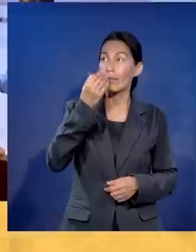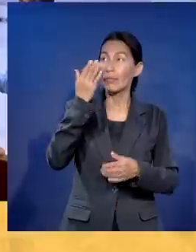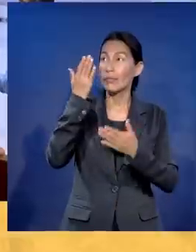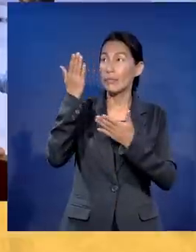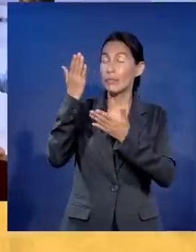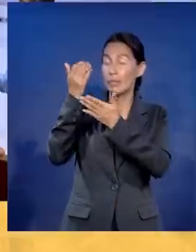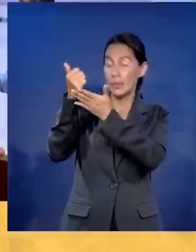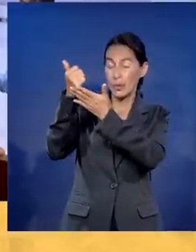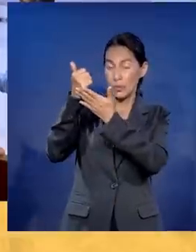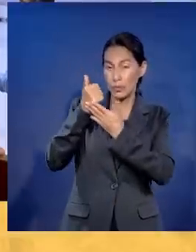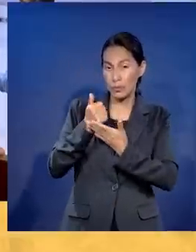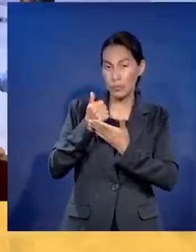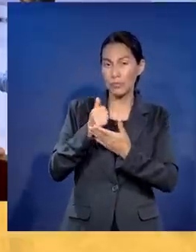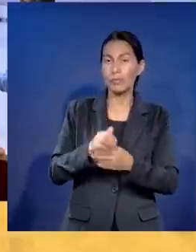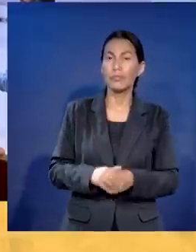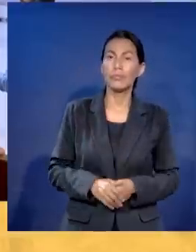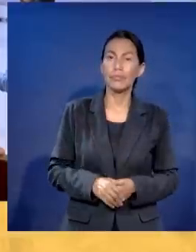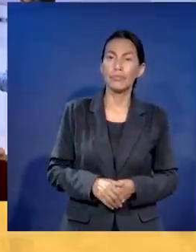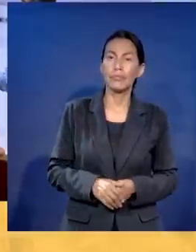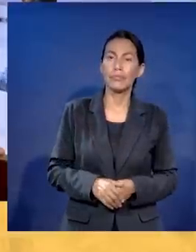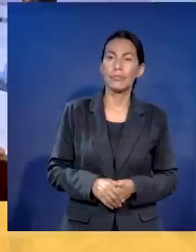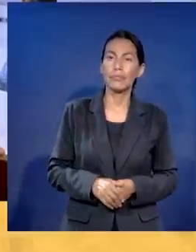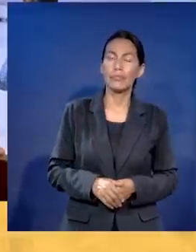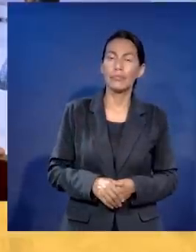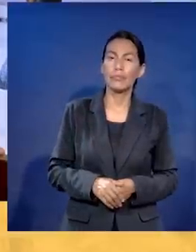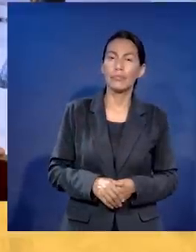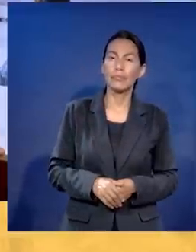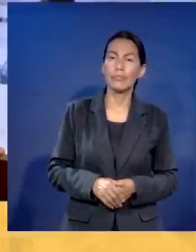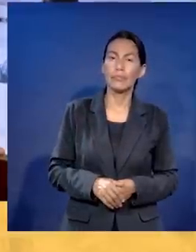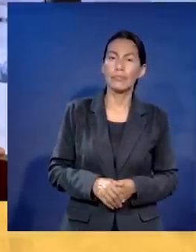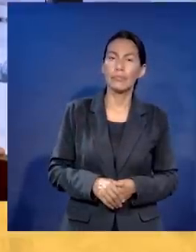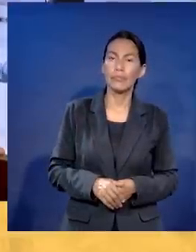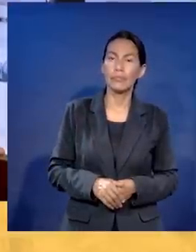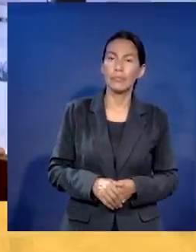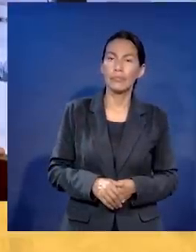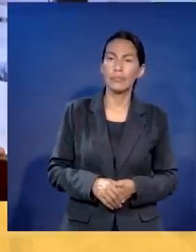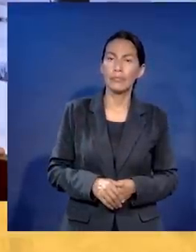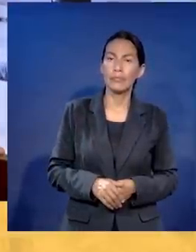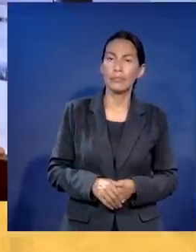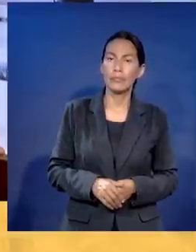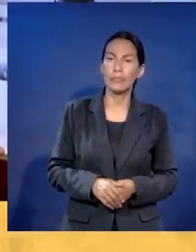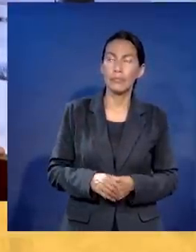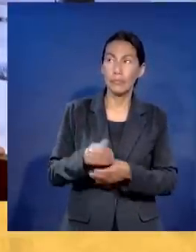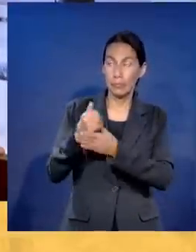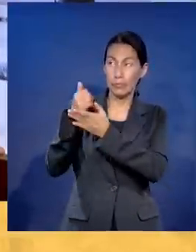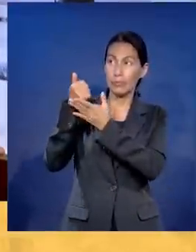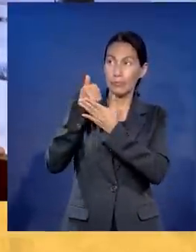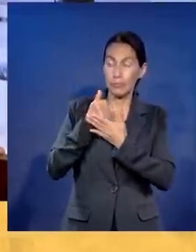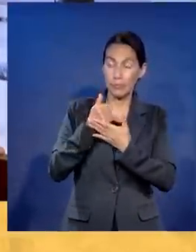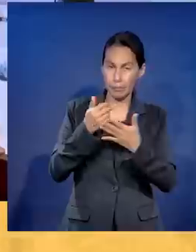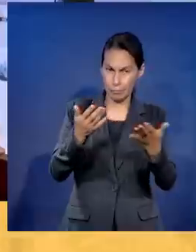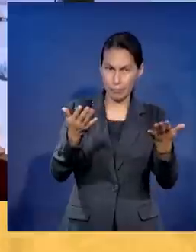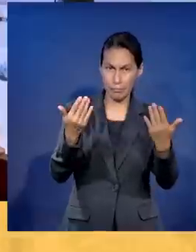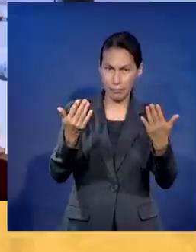hoy vamos a pedir al Señor que nos ayude que nos ayude